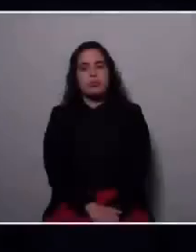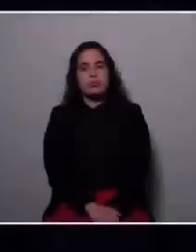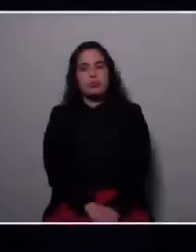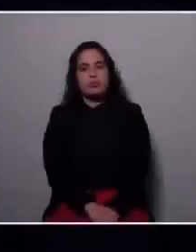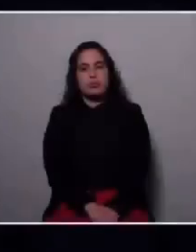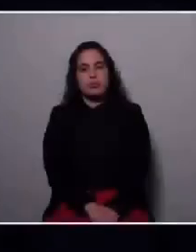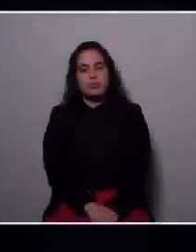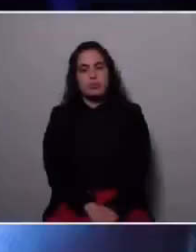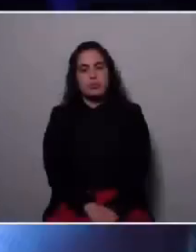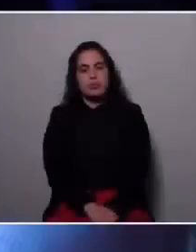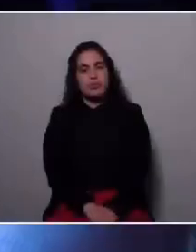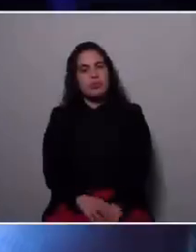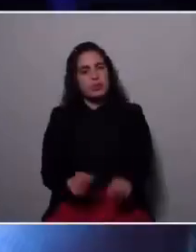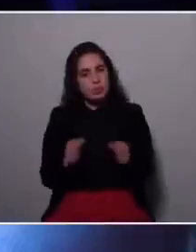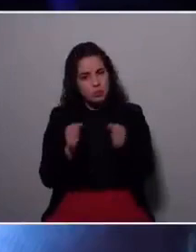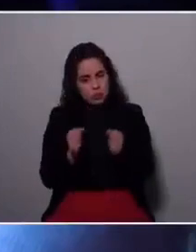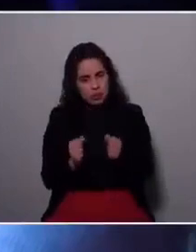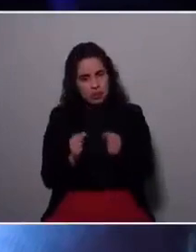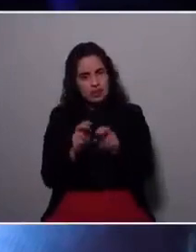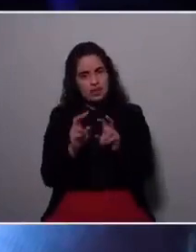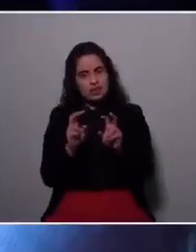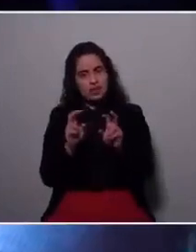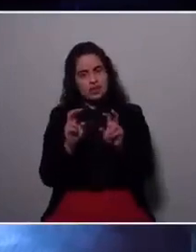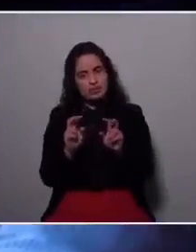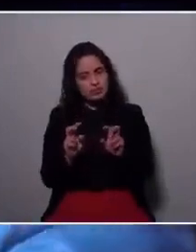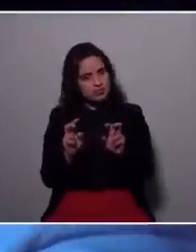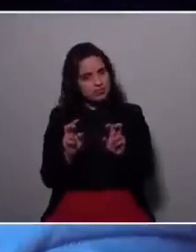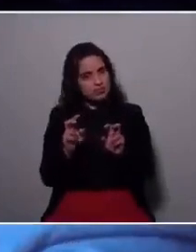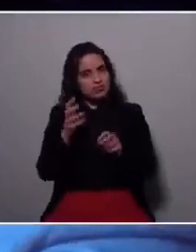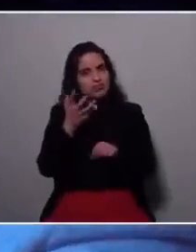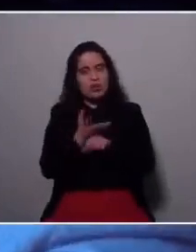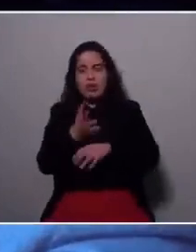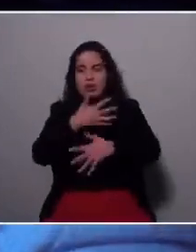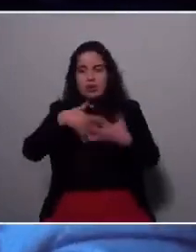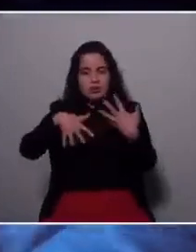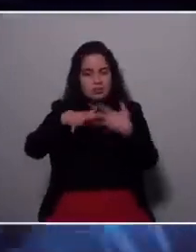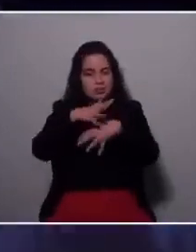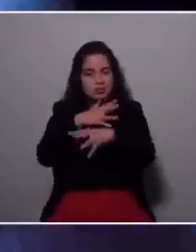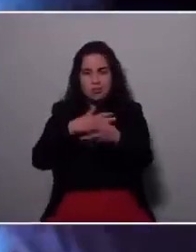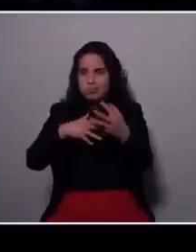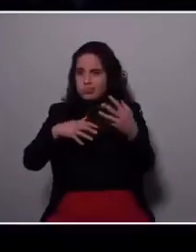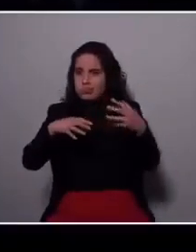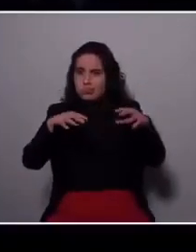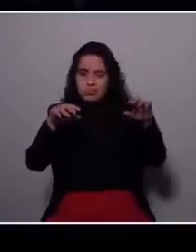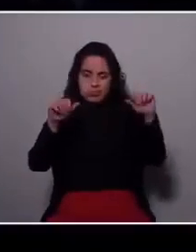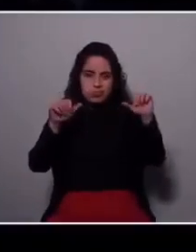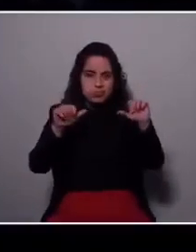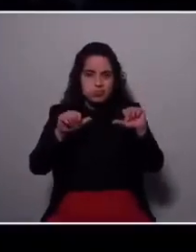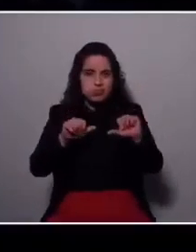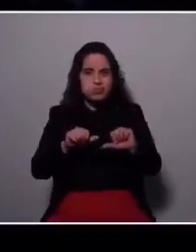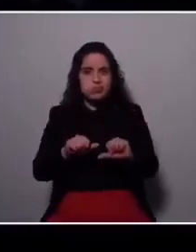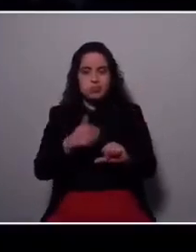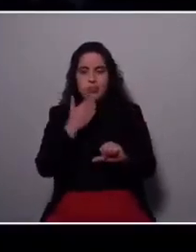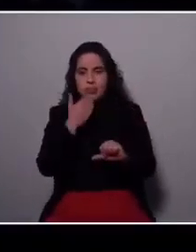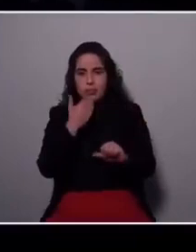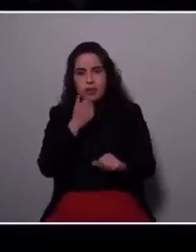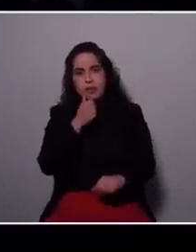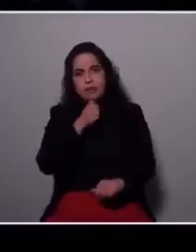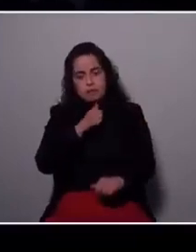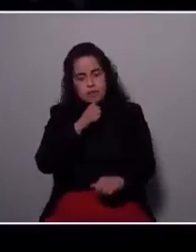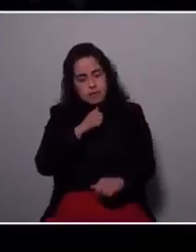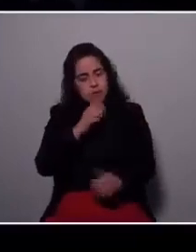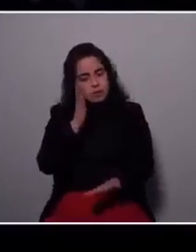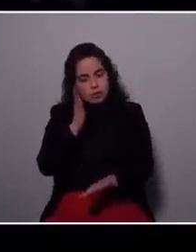Es posible que en medio de todo este desorden y de esta hay una decadencia evidente, hay una falta de rigor